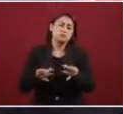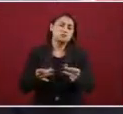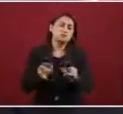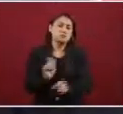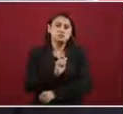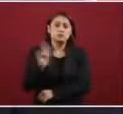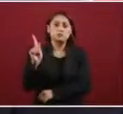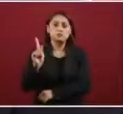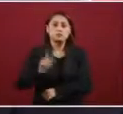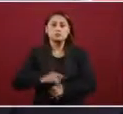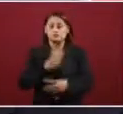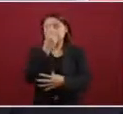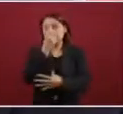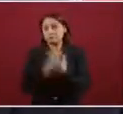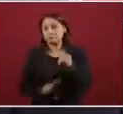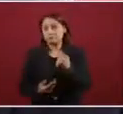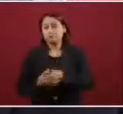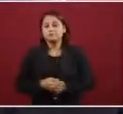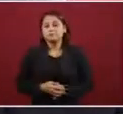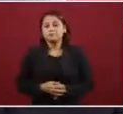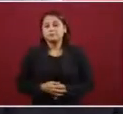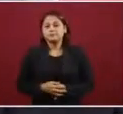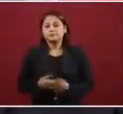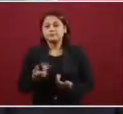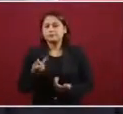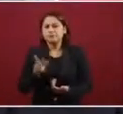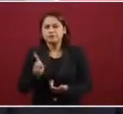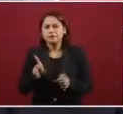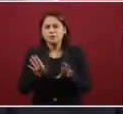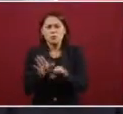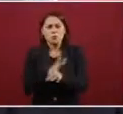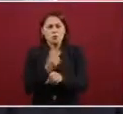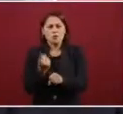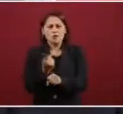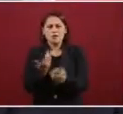Pero eso fue por la defensa